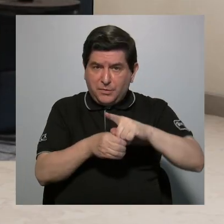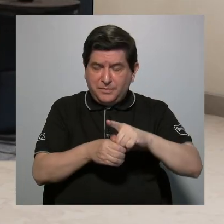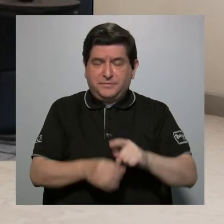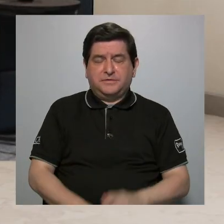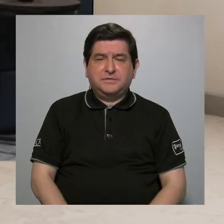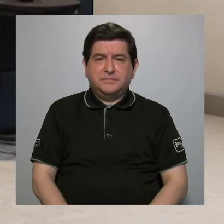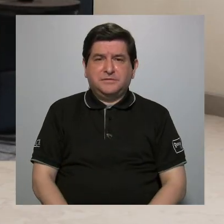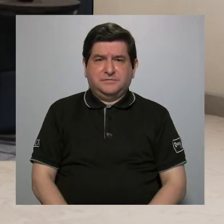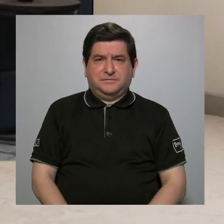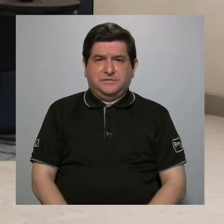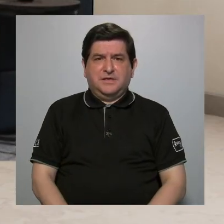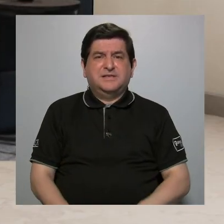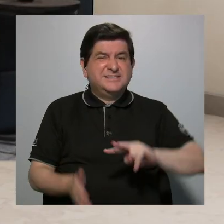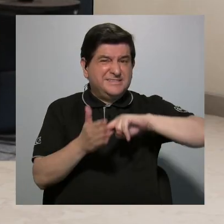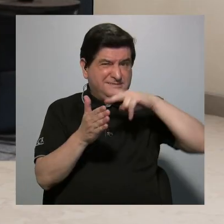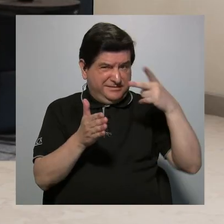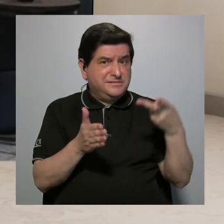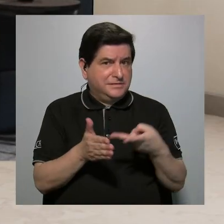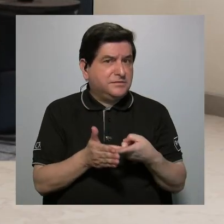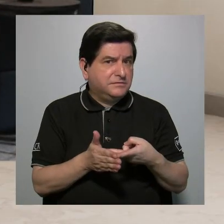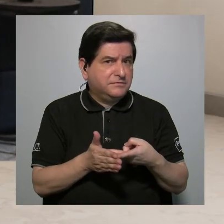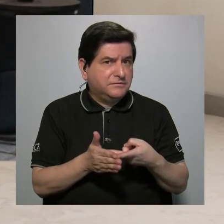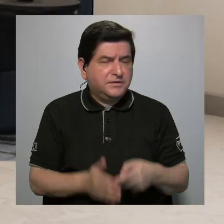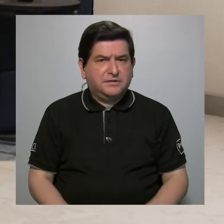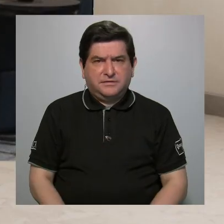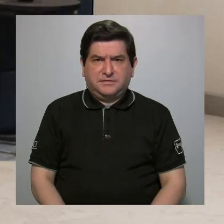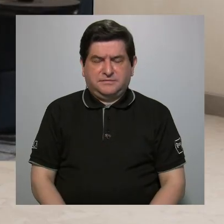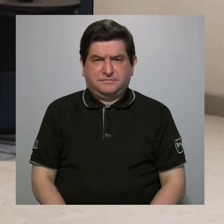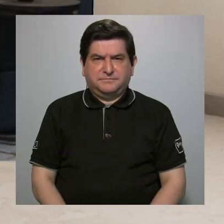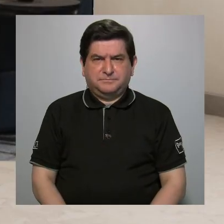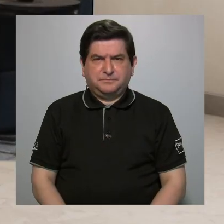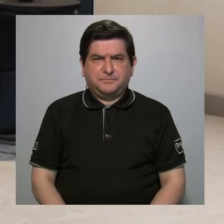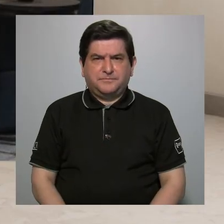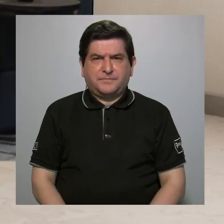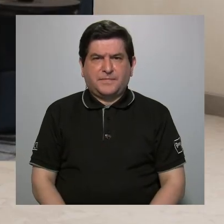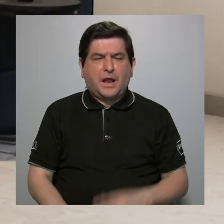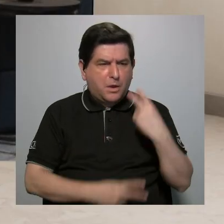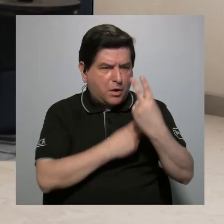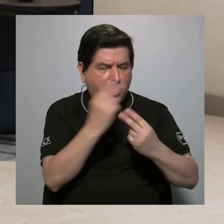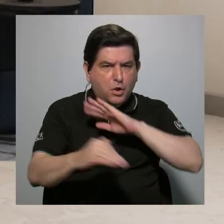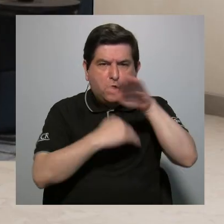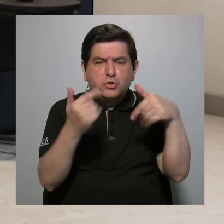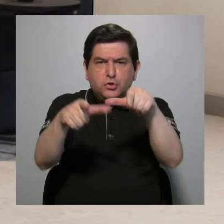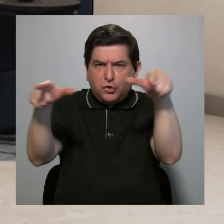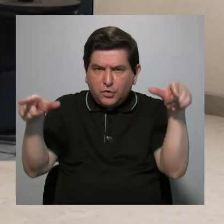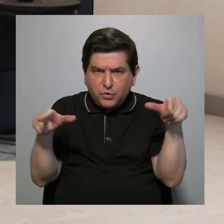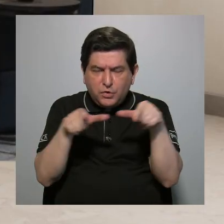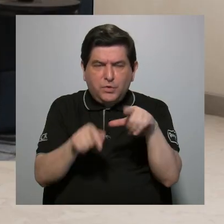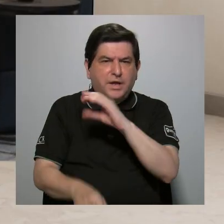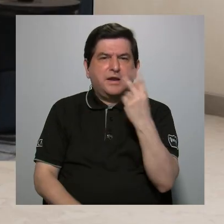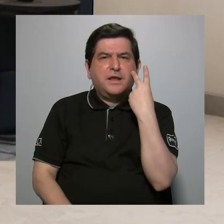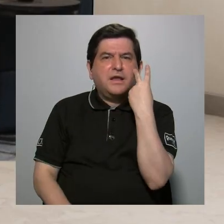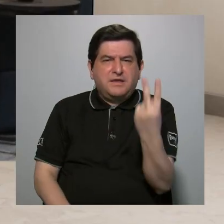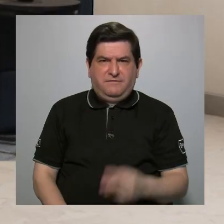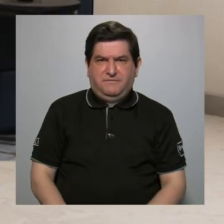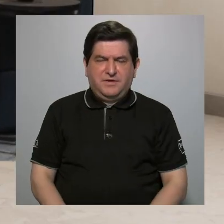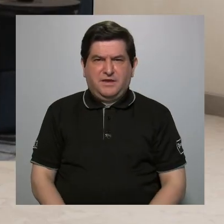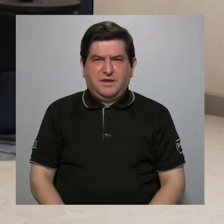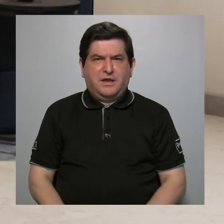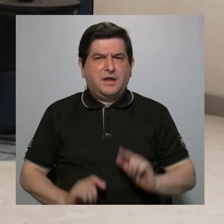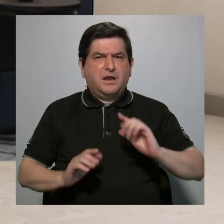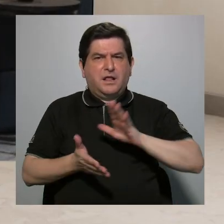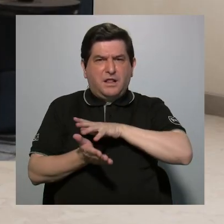ese concurso implicaba hacer un recorrido por todas las instalaciones y ver qué